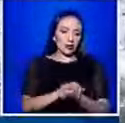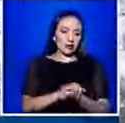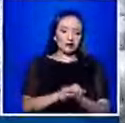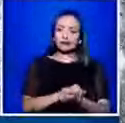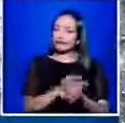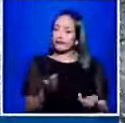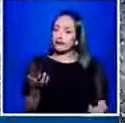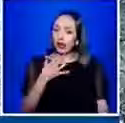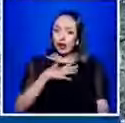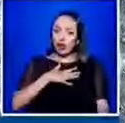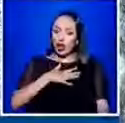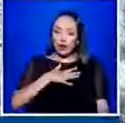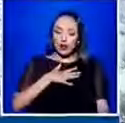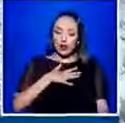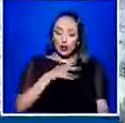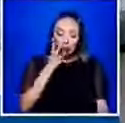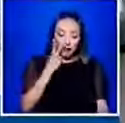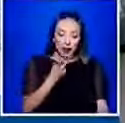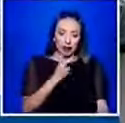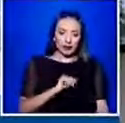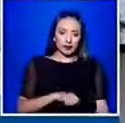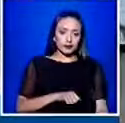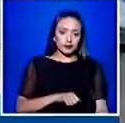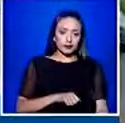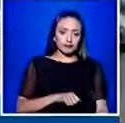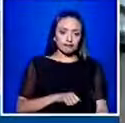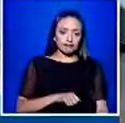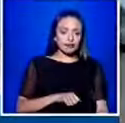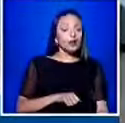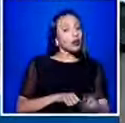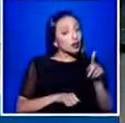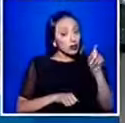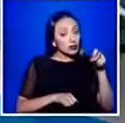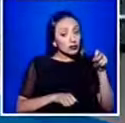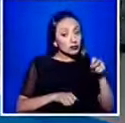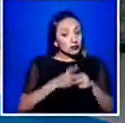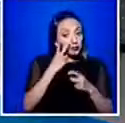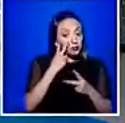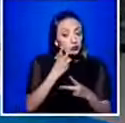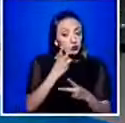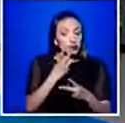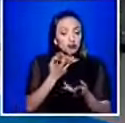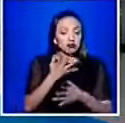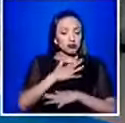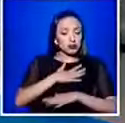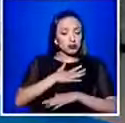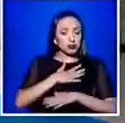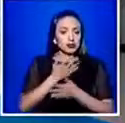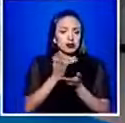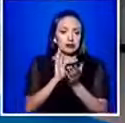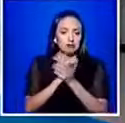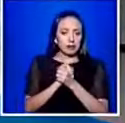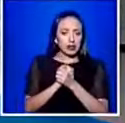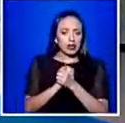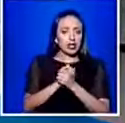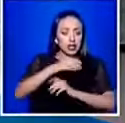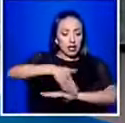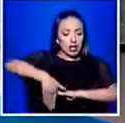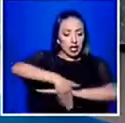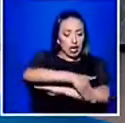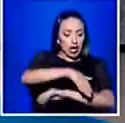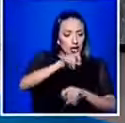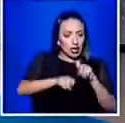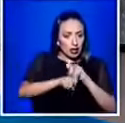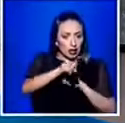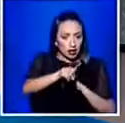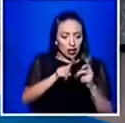nosotros sí es lamentable ver esto a diario. Es lamentable, vecina, porque además estamos viendo tal cual como nos cuenta, que la calle ha sufrido daños,